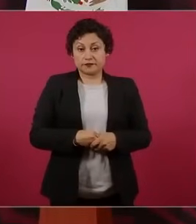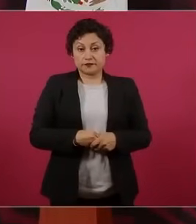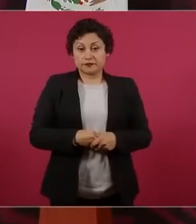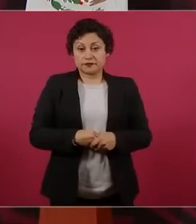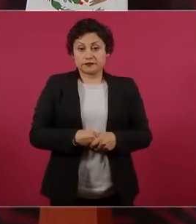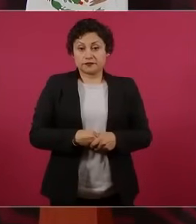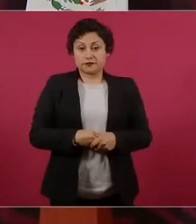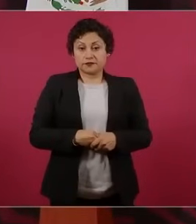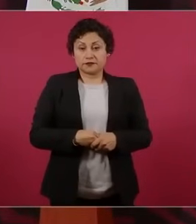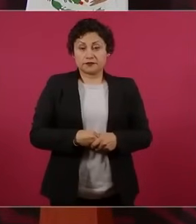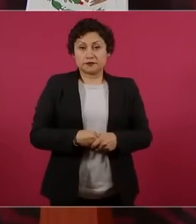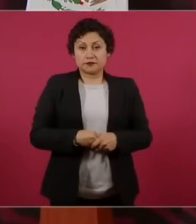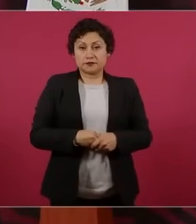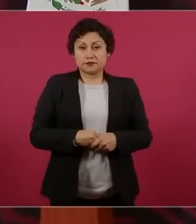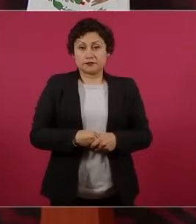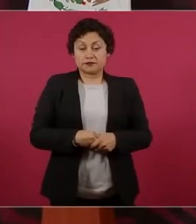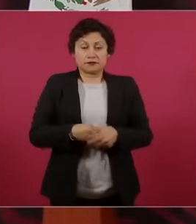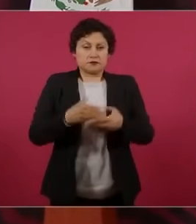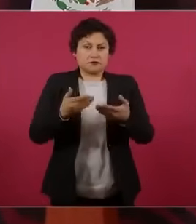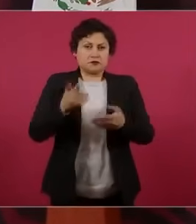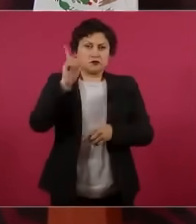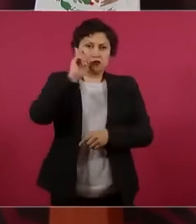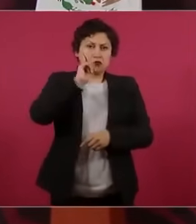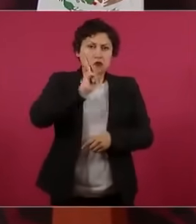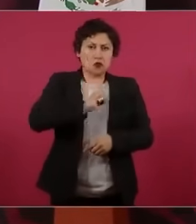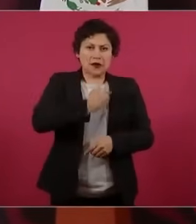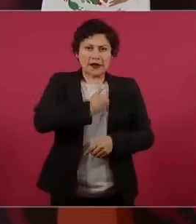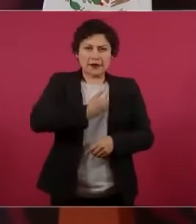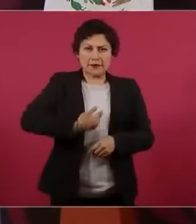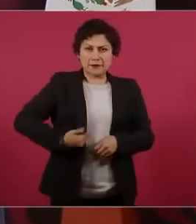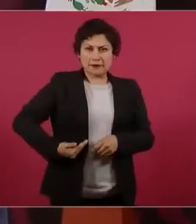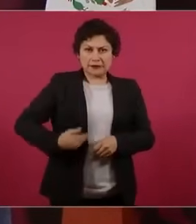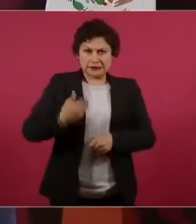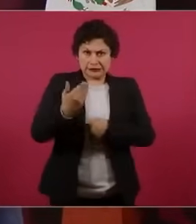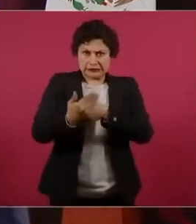si la presidenta electa gana así?